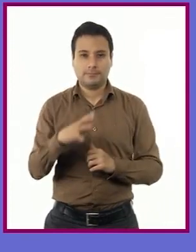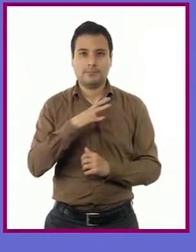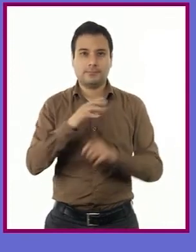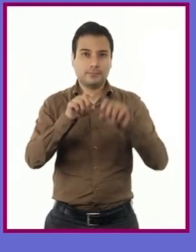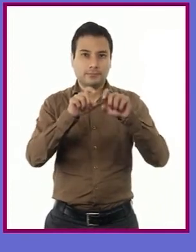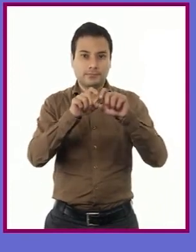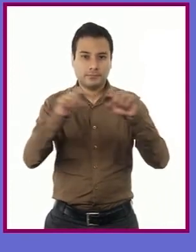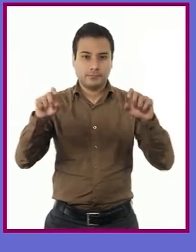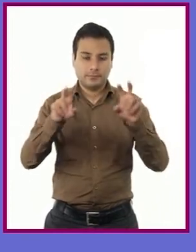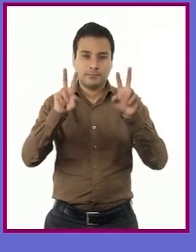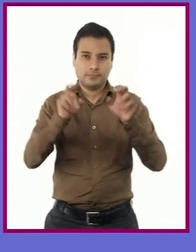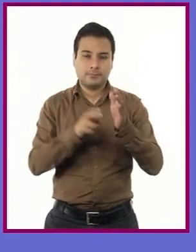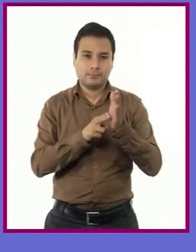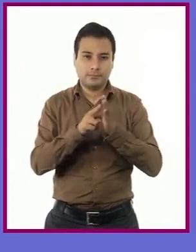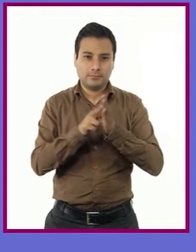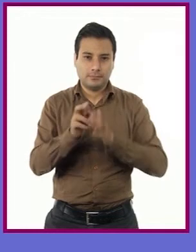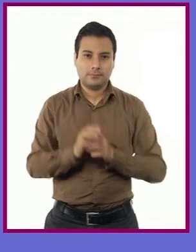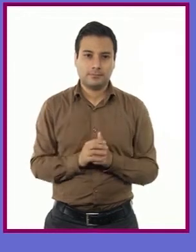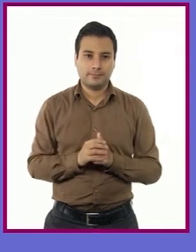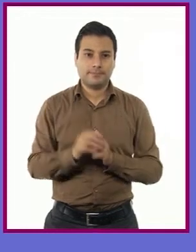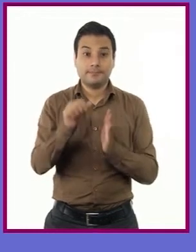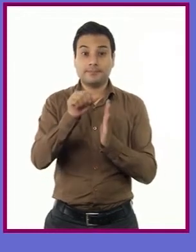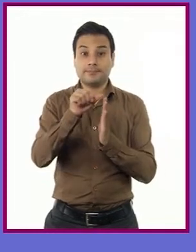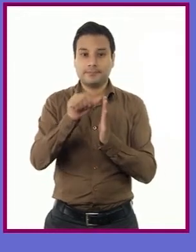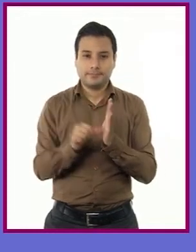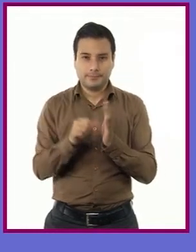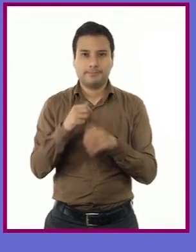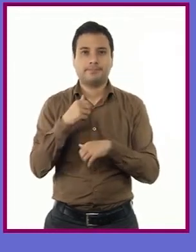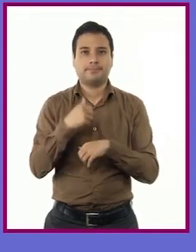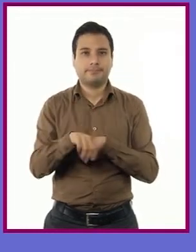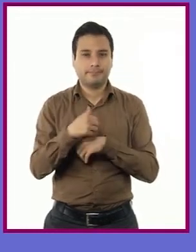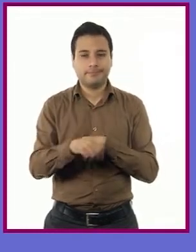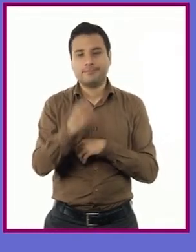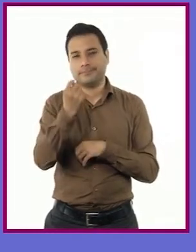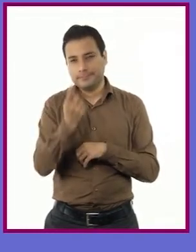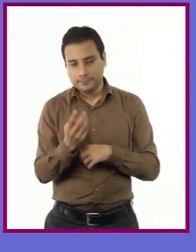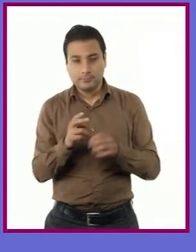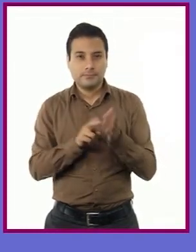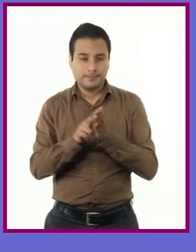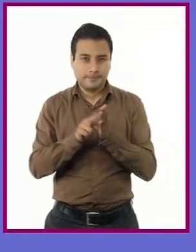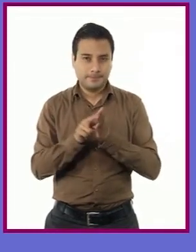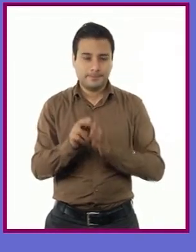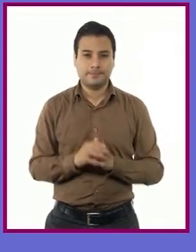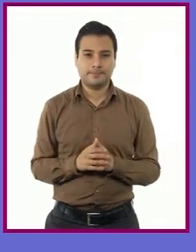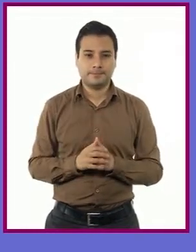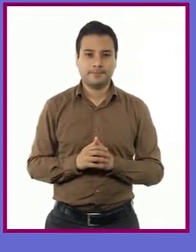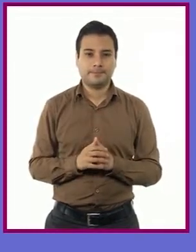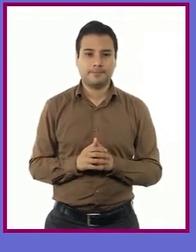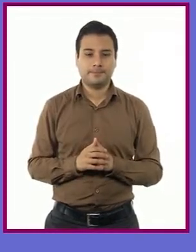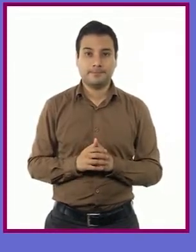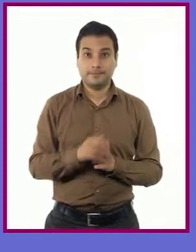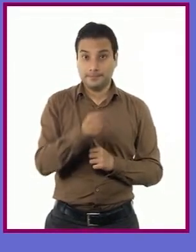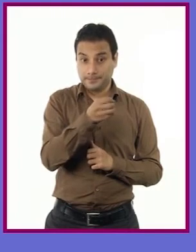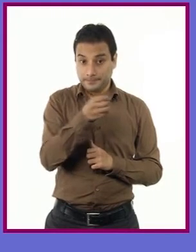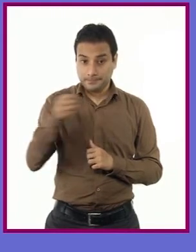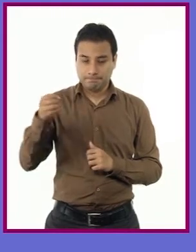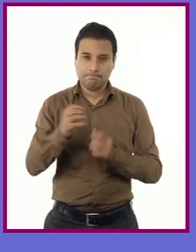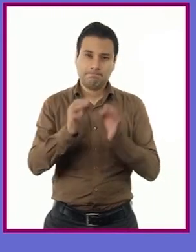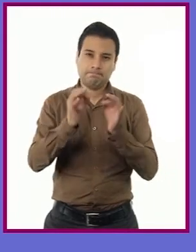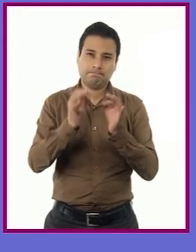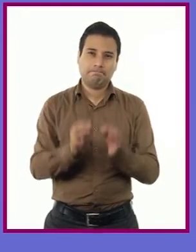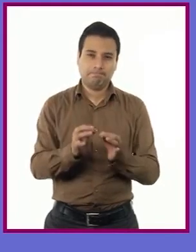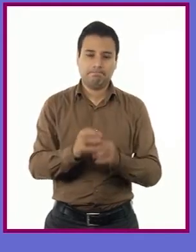negritas, y la palabra artículo y su número en negritas. acomodados del lado izquierdo,